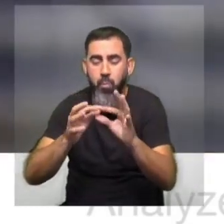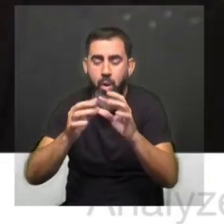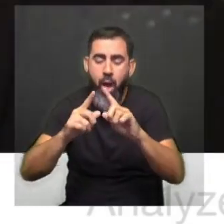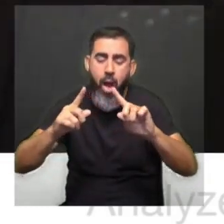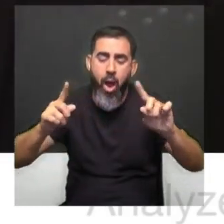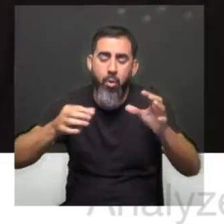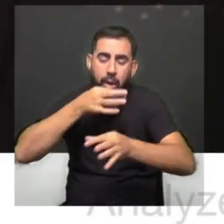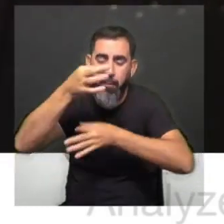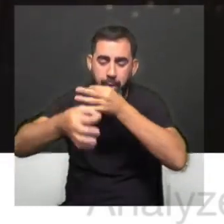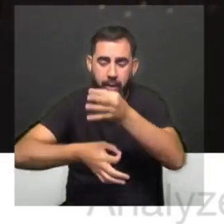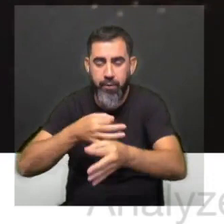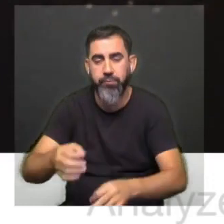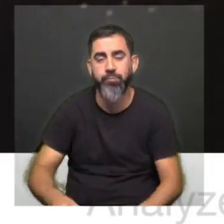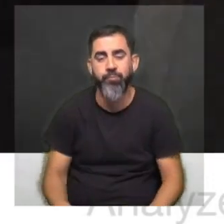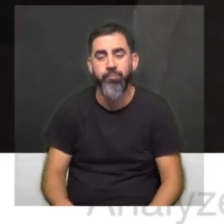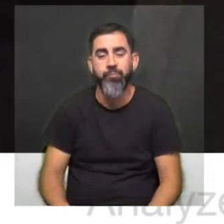explicar.